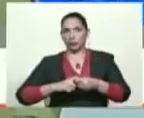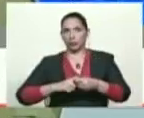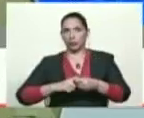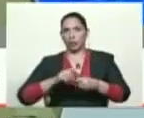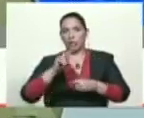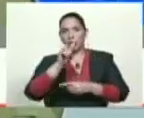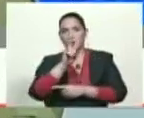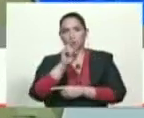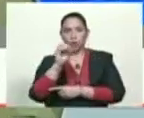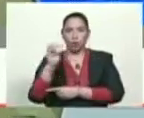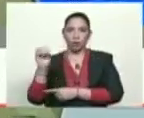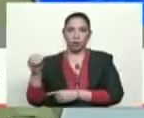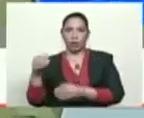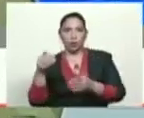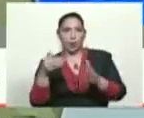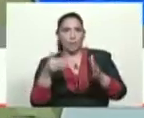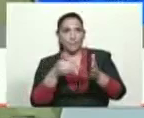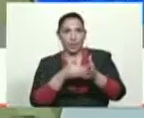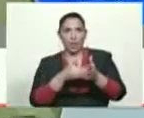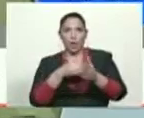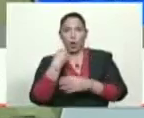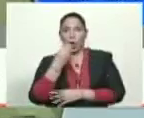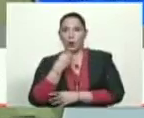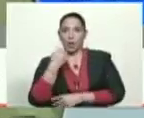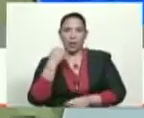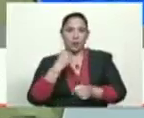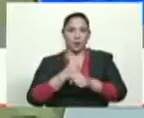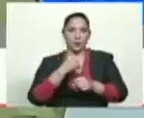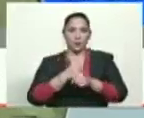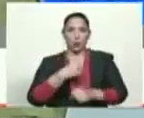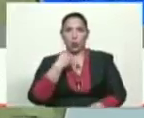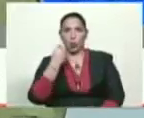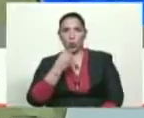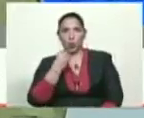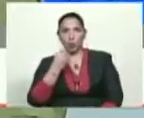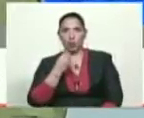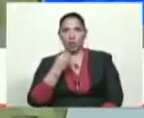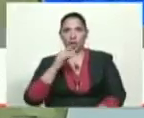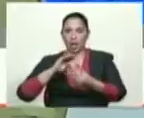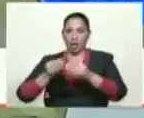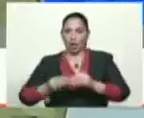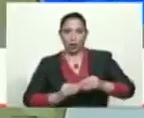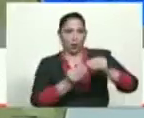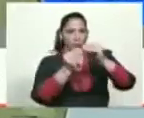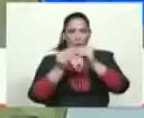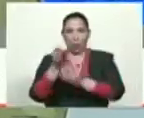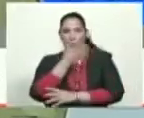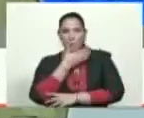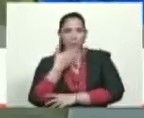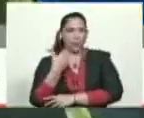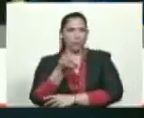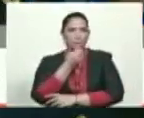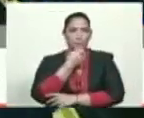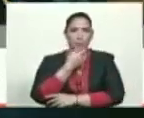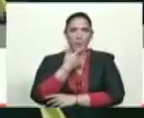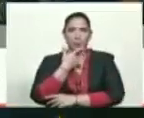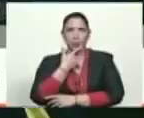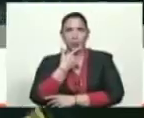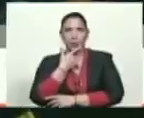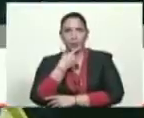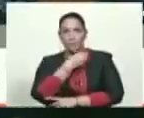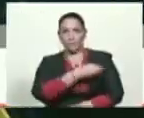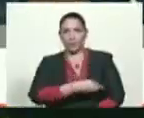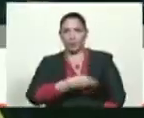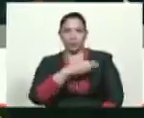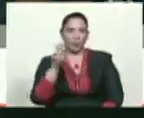200.000 jóvenes de la misión chamba juvenil a arreglar ya mejorar y embellecer venezuela en la misión